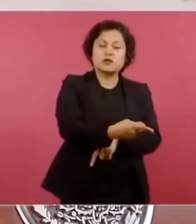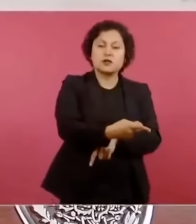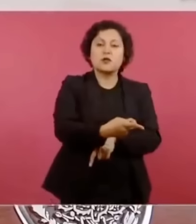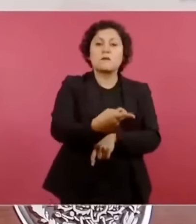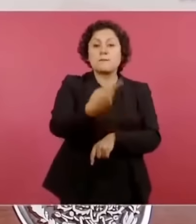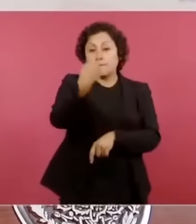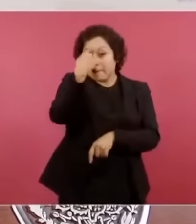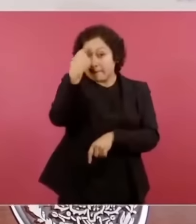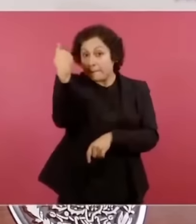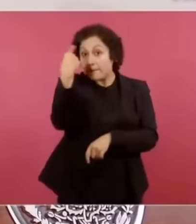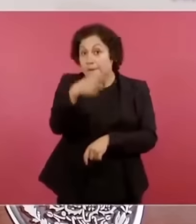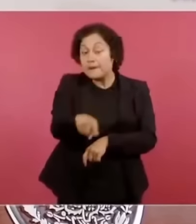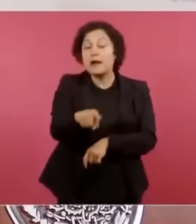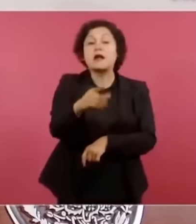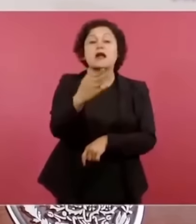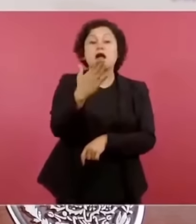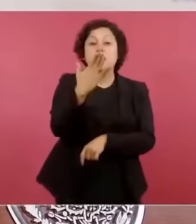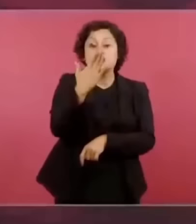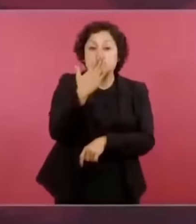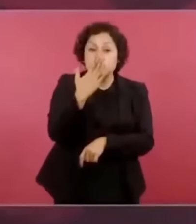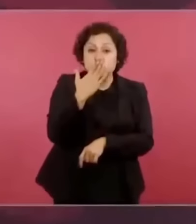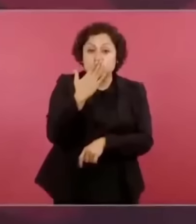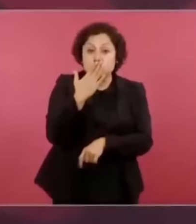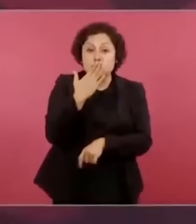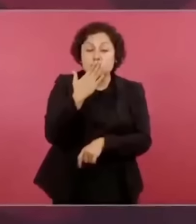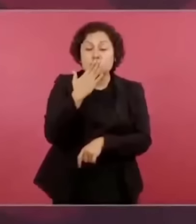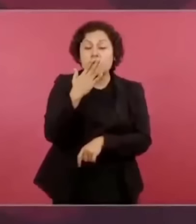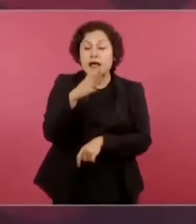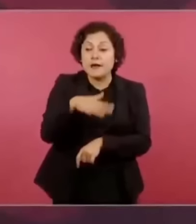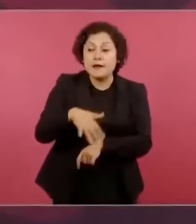se buscara que participaran